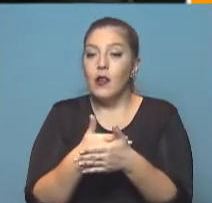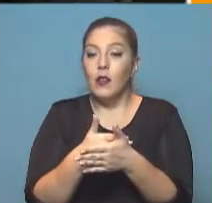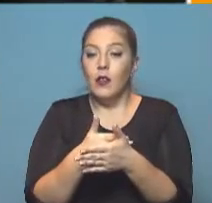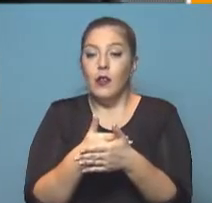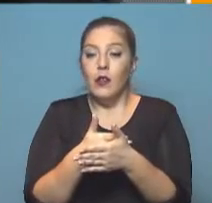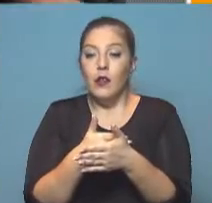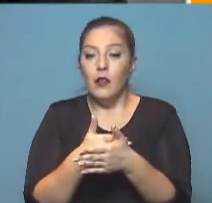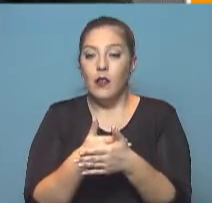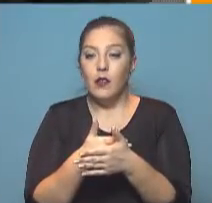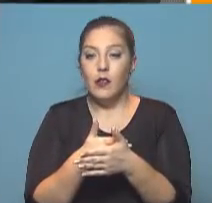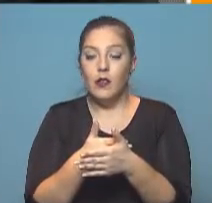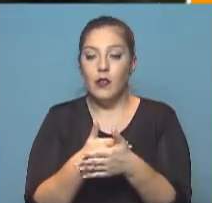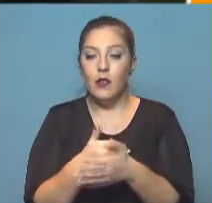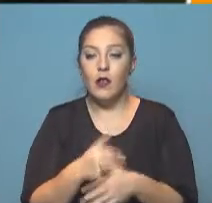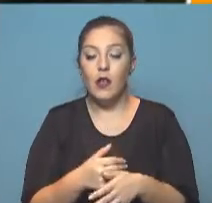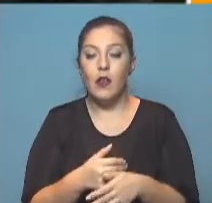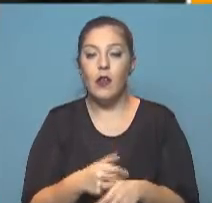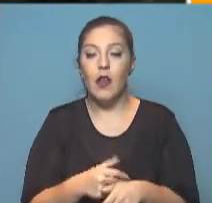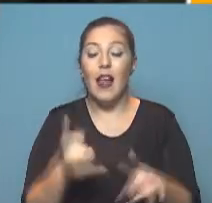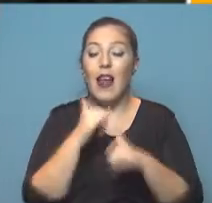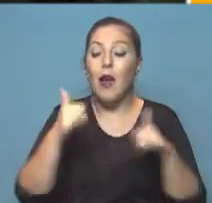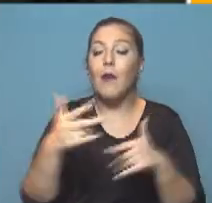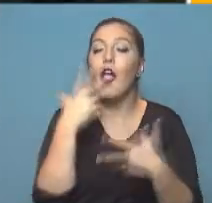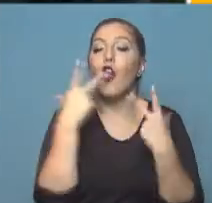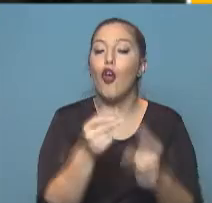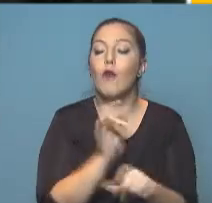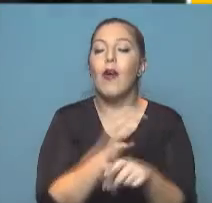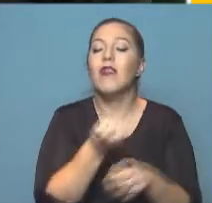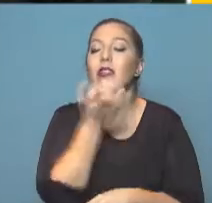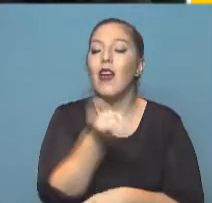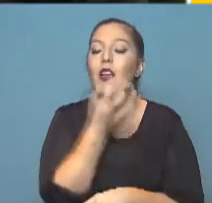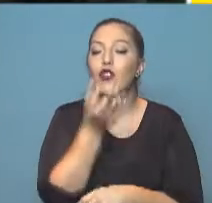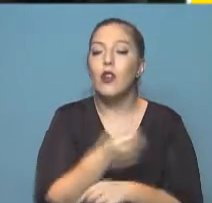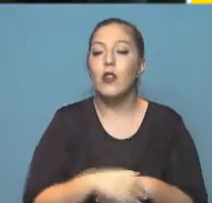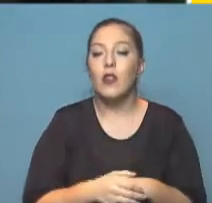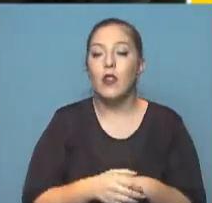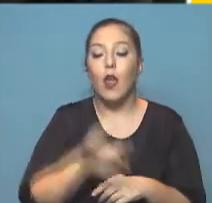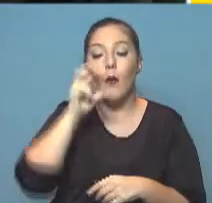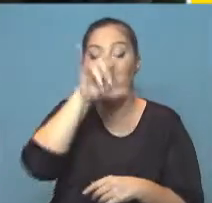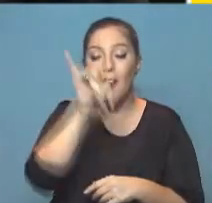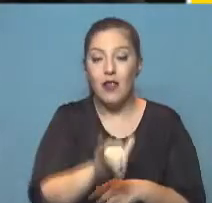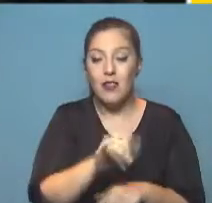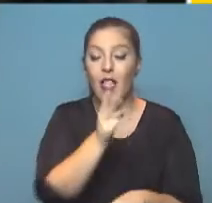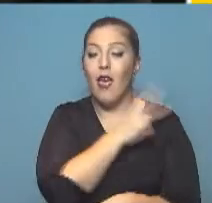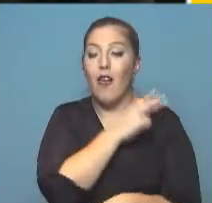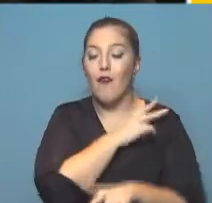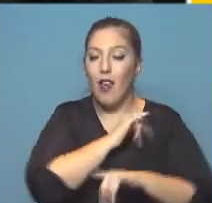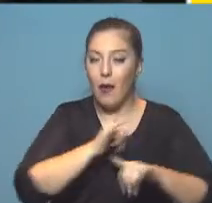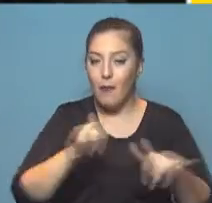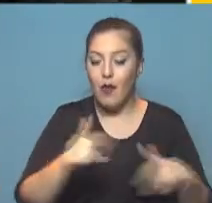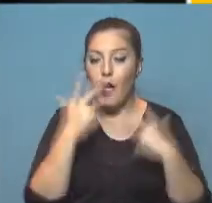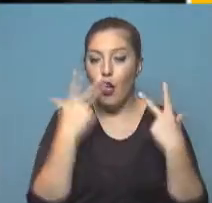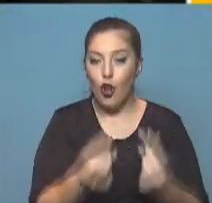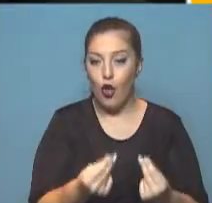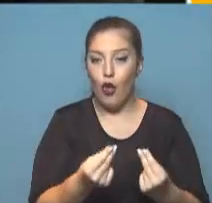un elemento del lado de la campaña del no, que es las declaraciones de Juan Carlos Vélez, que era el jefe de campaña del